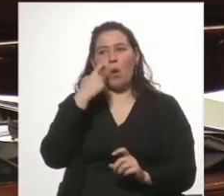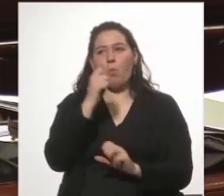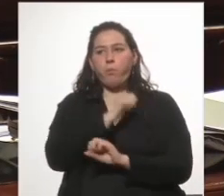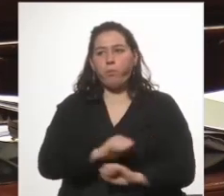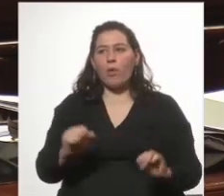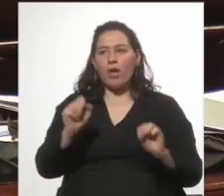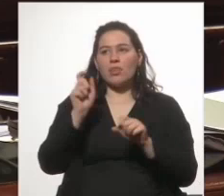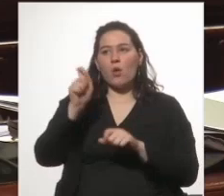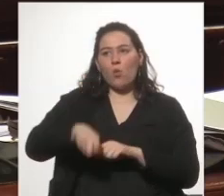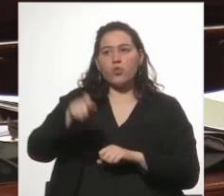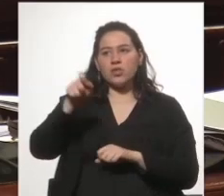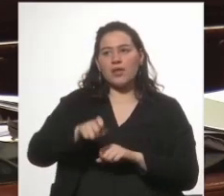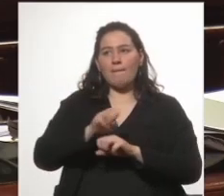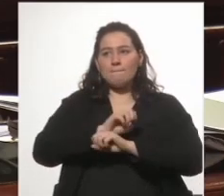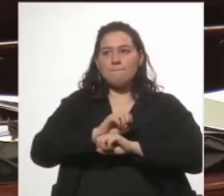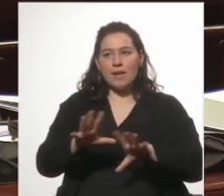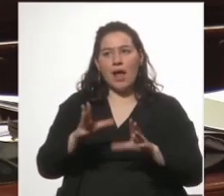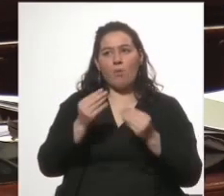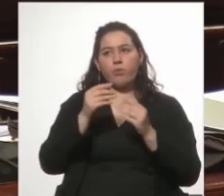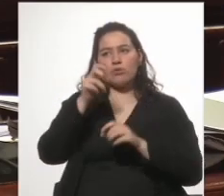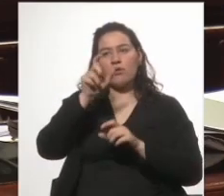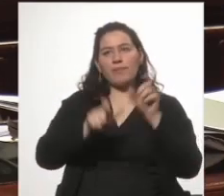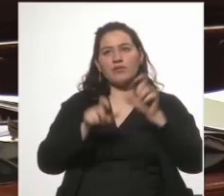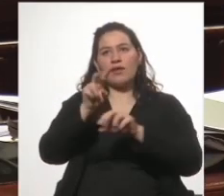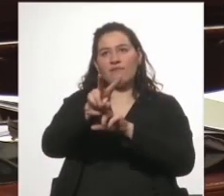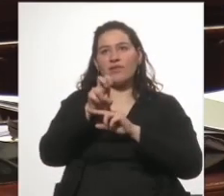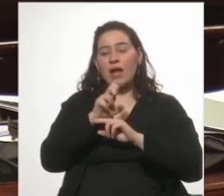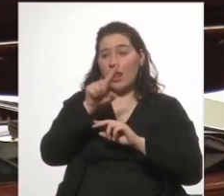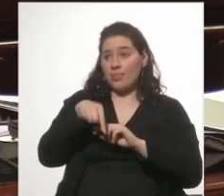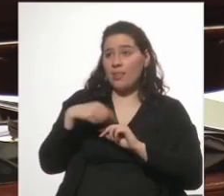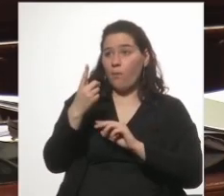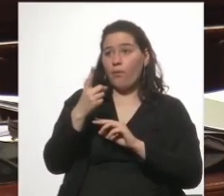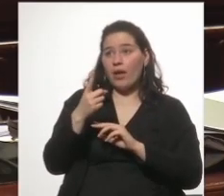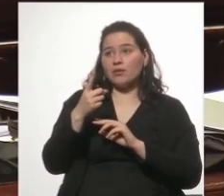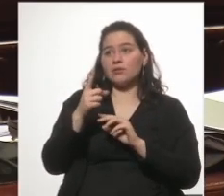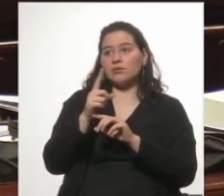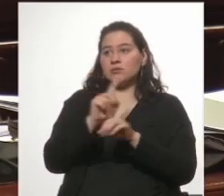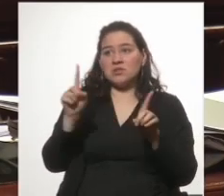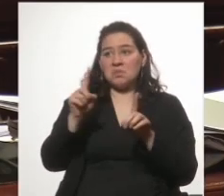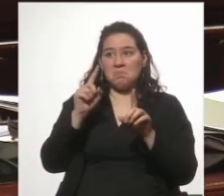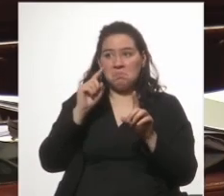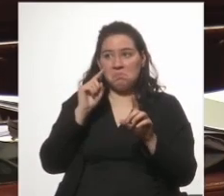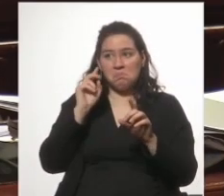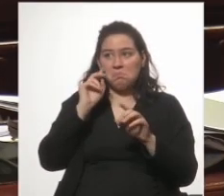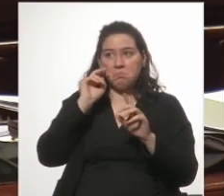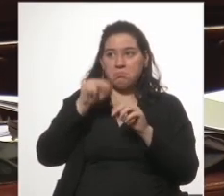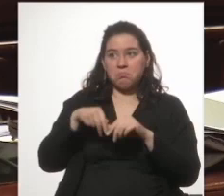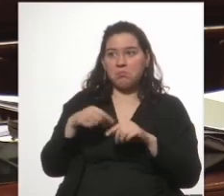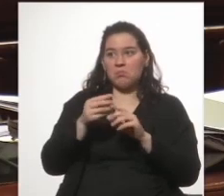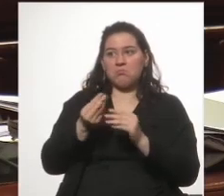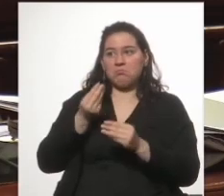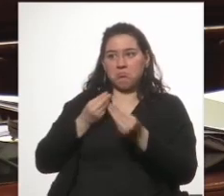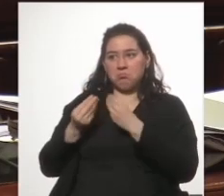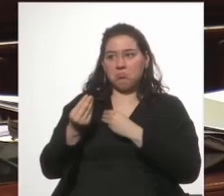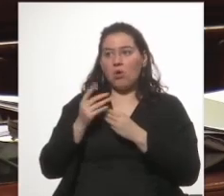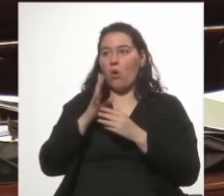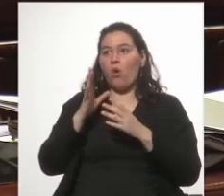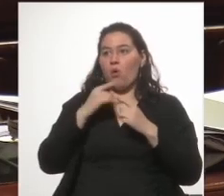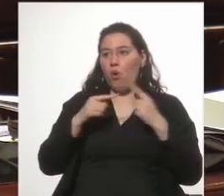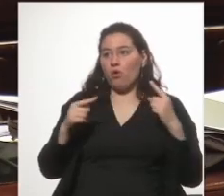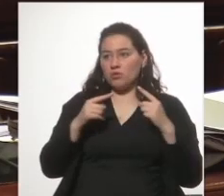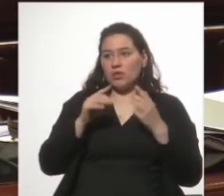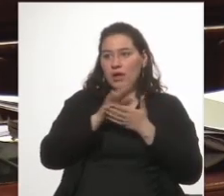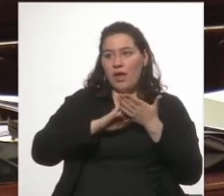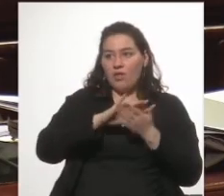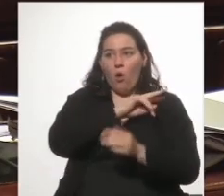actuaciones judiciales donde diversos fiscales han obtenido, luego de traslados inmotivados, separaciones del cargo, retención de haberes y descensos